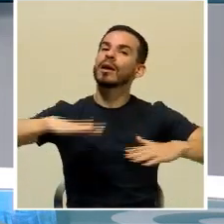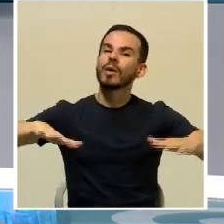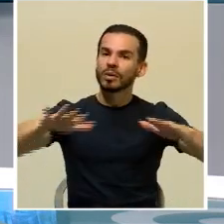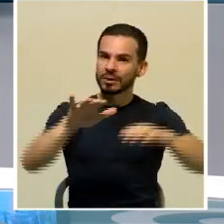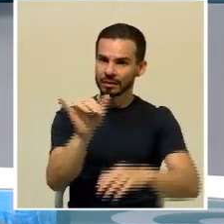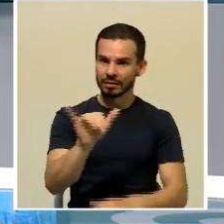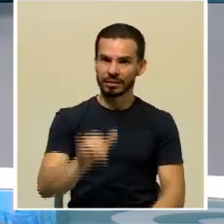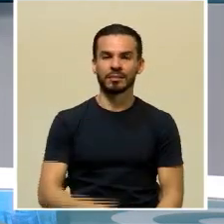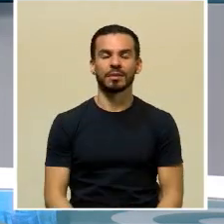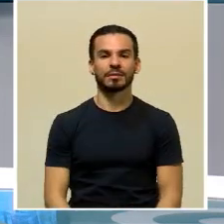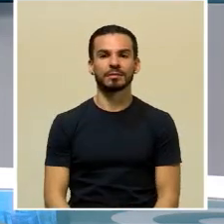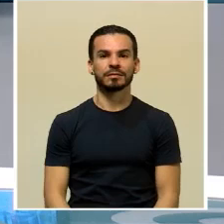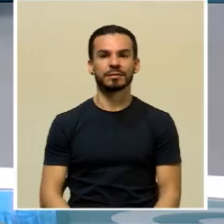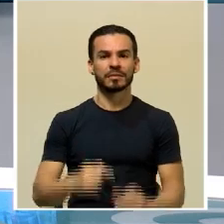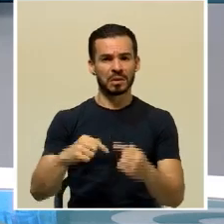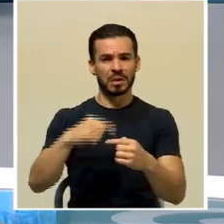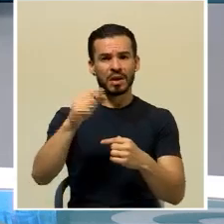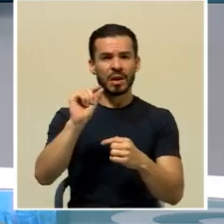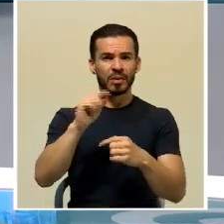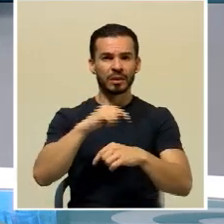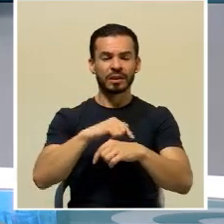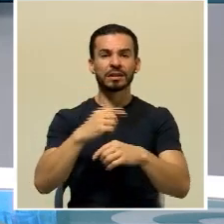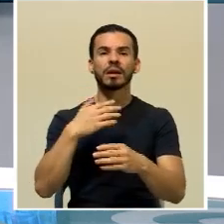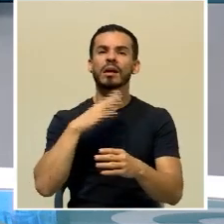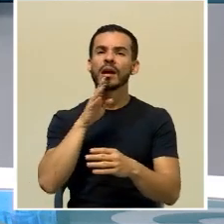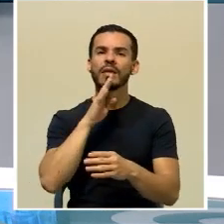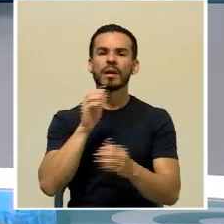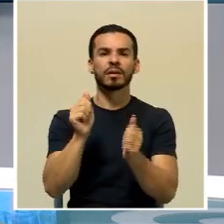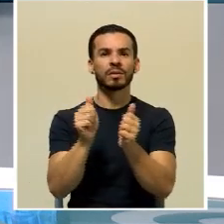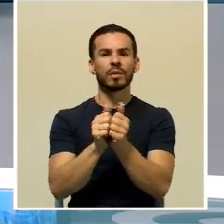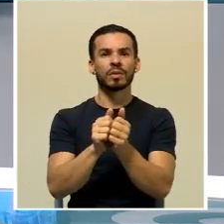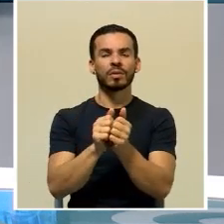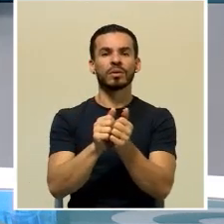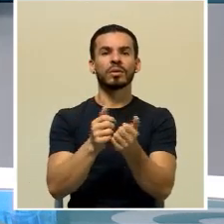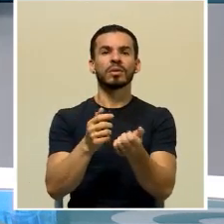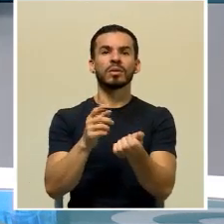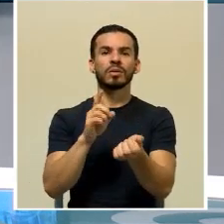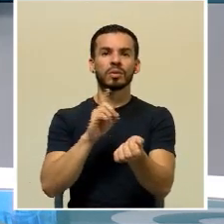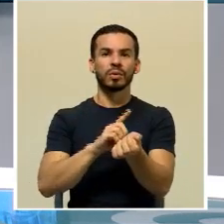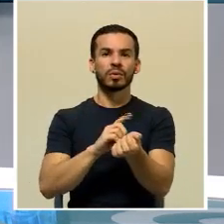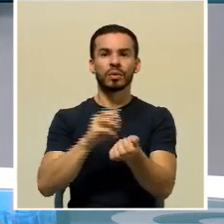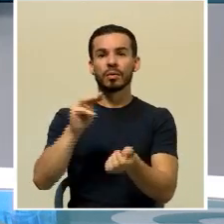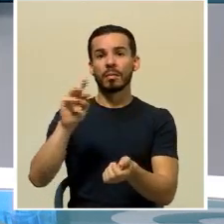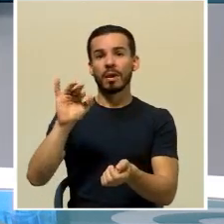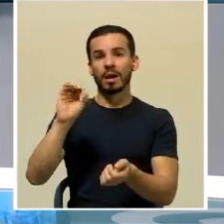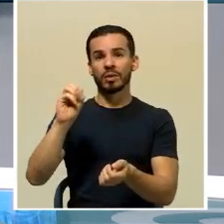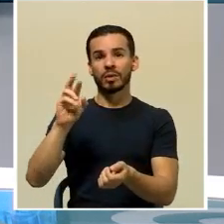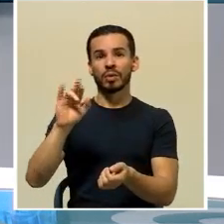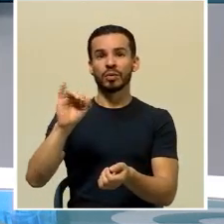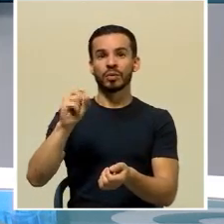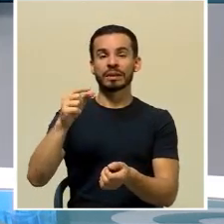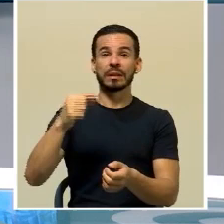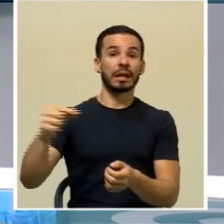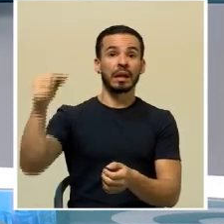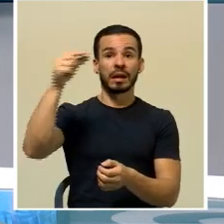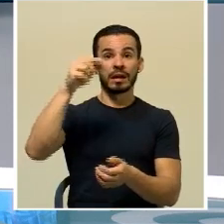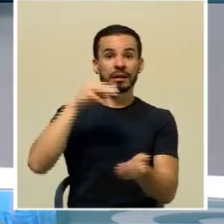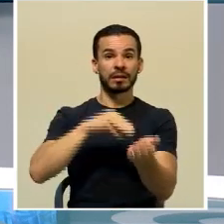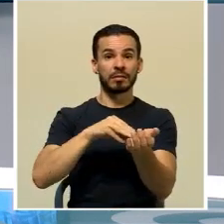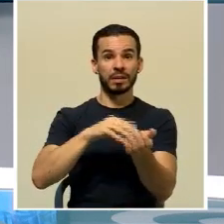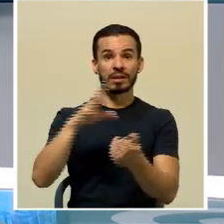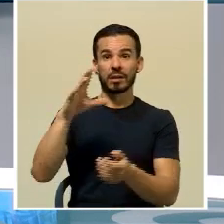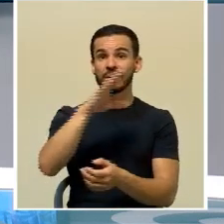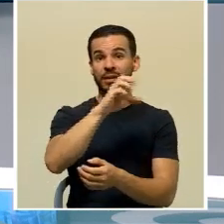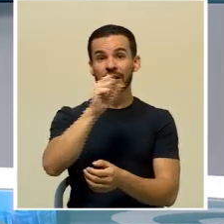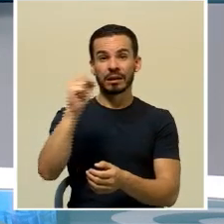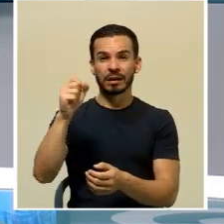contexto. En unos minutos voy a conversar con el doctor Mario Ruiz, gerente médico de la Caja. Vamos